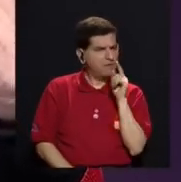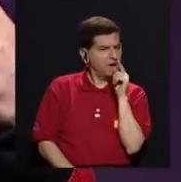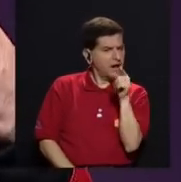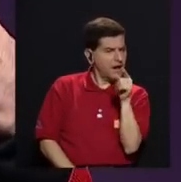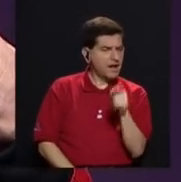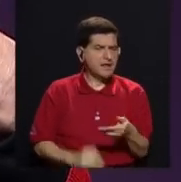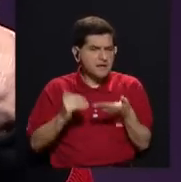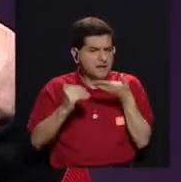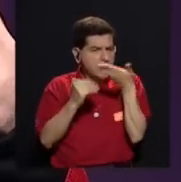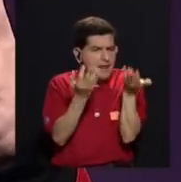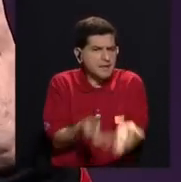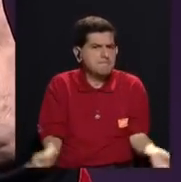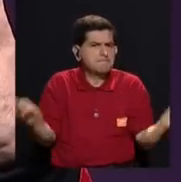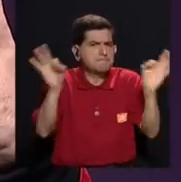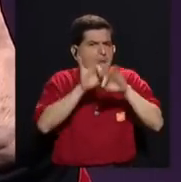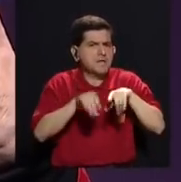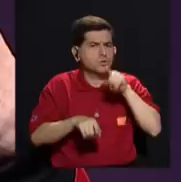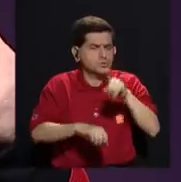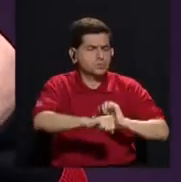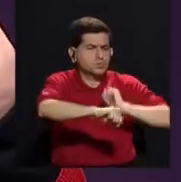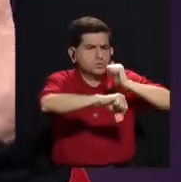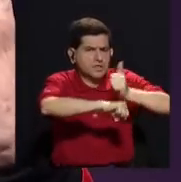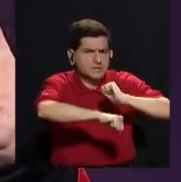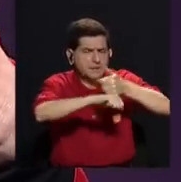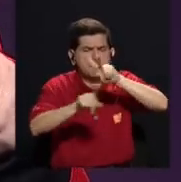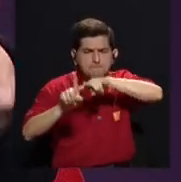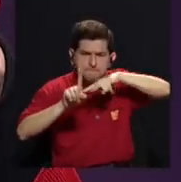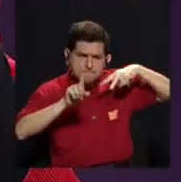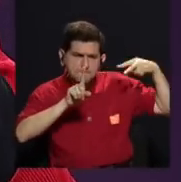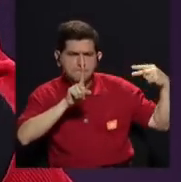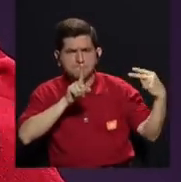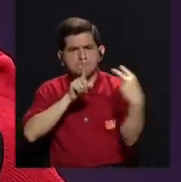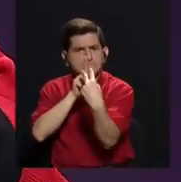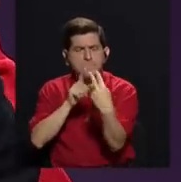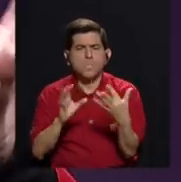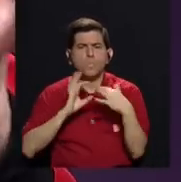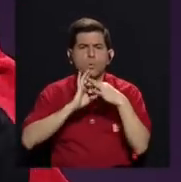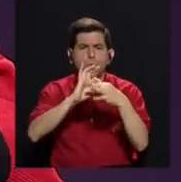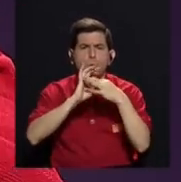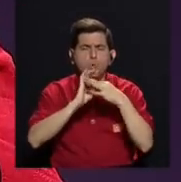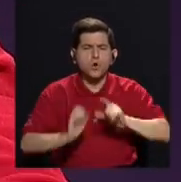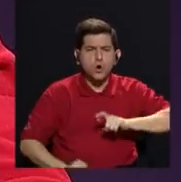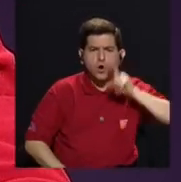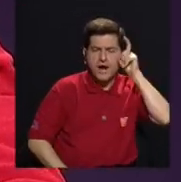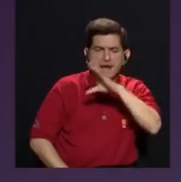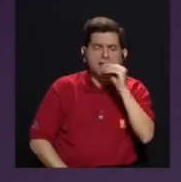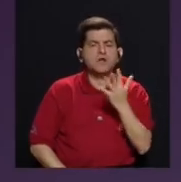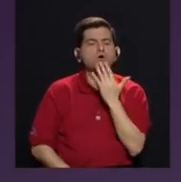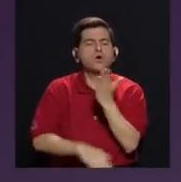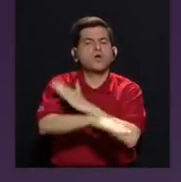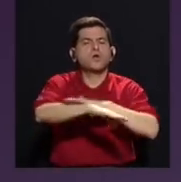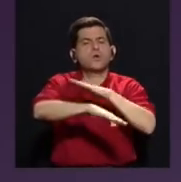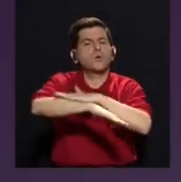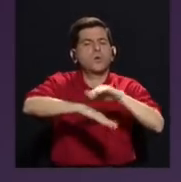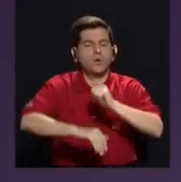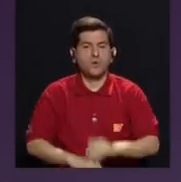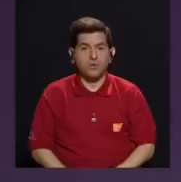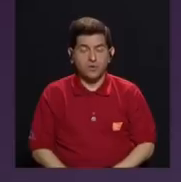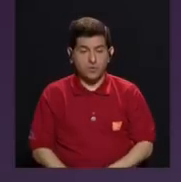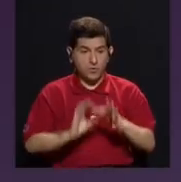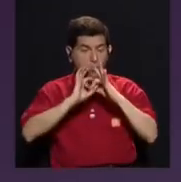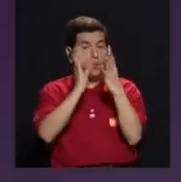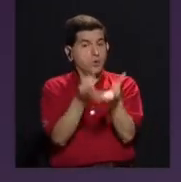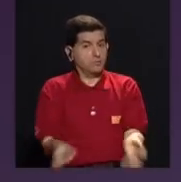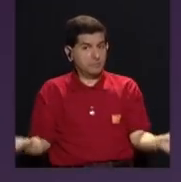elementos más importantes que vos ubicadas desde la perspectiva del vínculo del género con las razas y bueno hay un vínculo